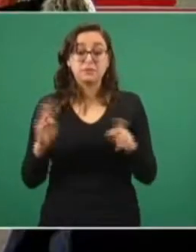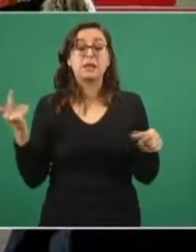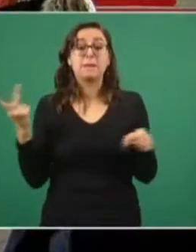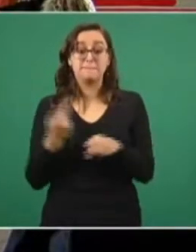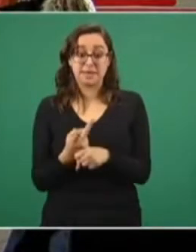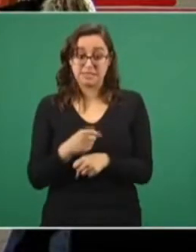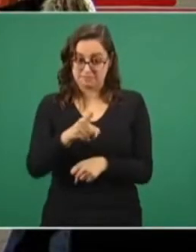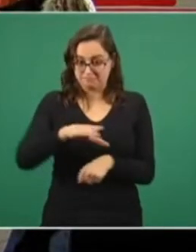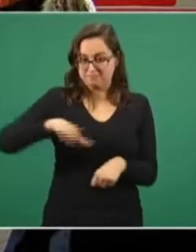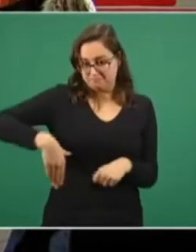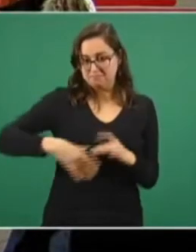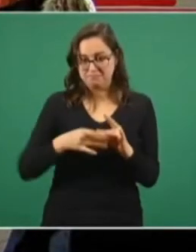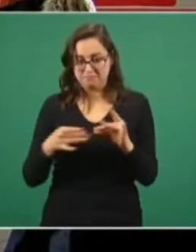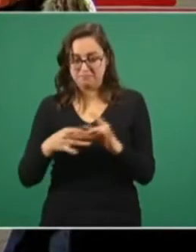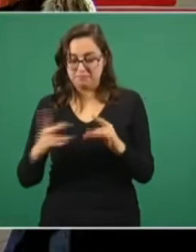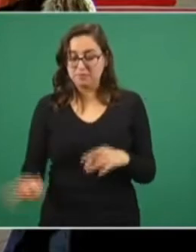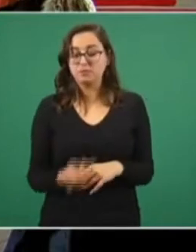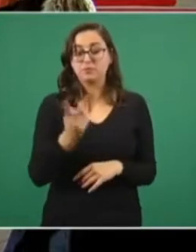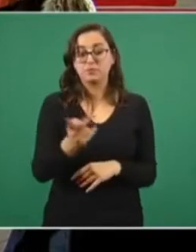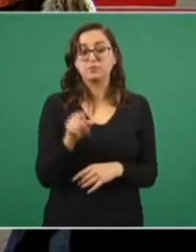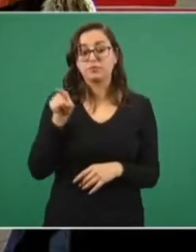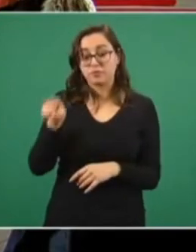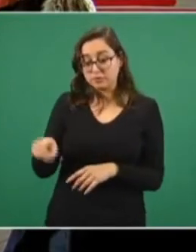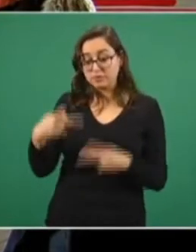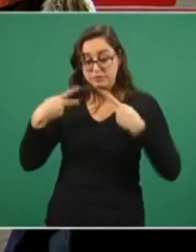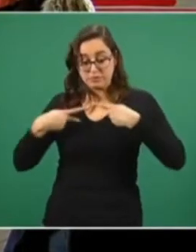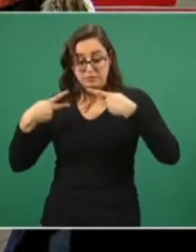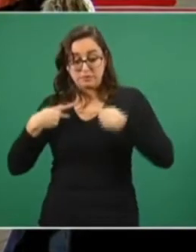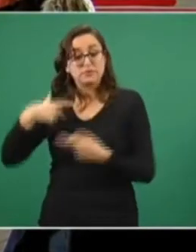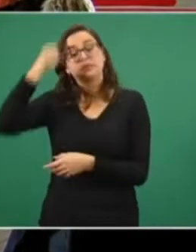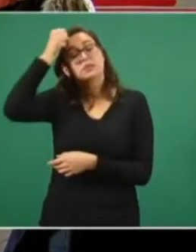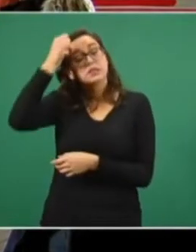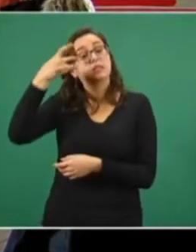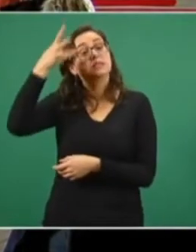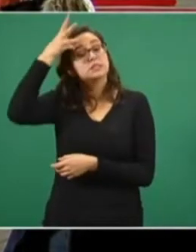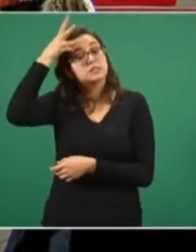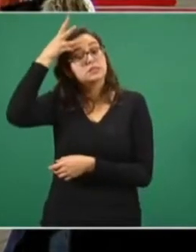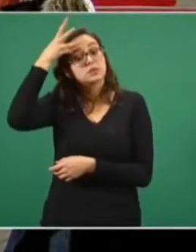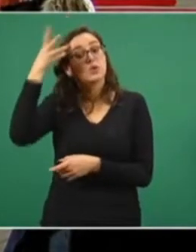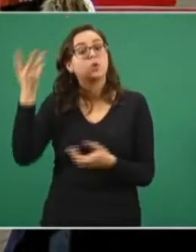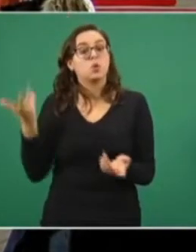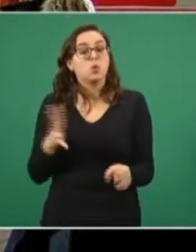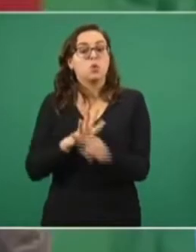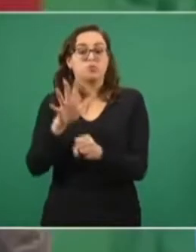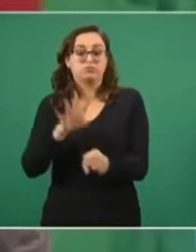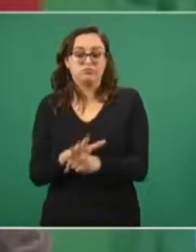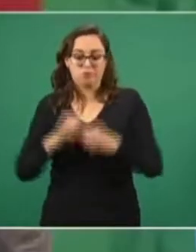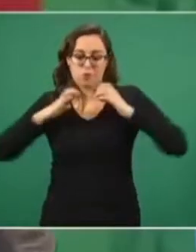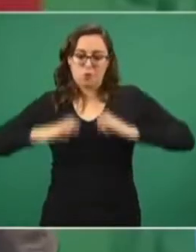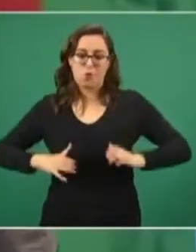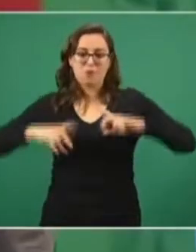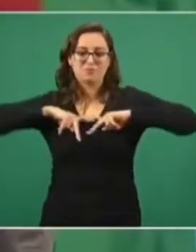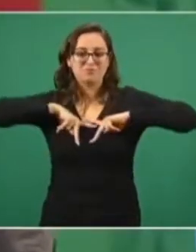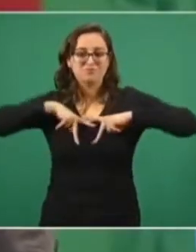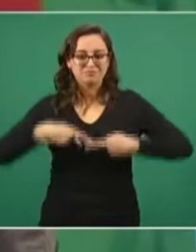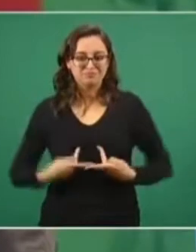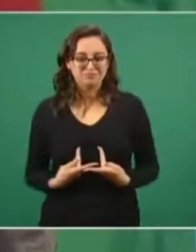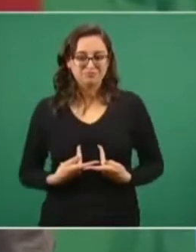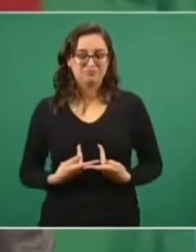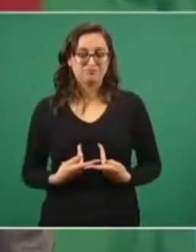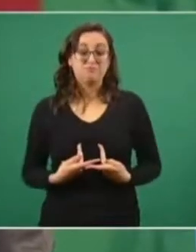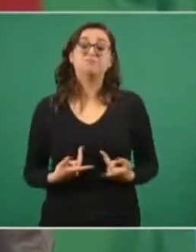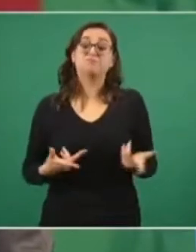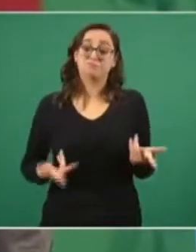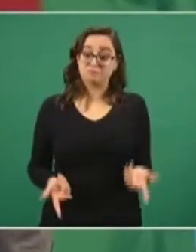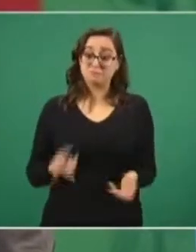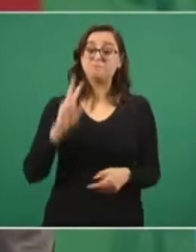las condiciones que también afecta a las personas con el síndrome de Down es inmunosupresión. Entonces, efectivamente,